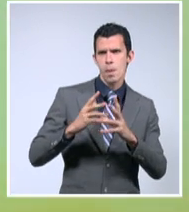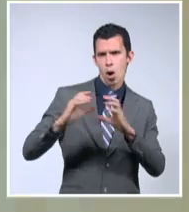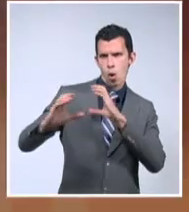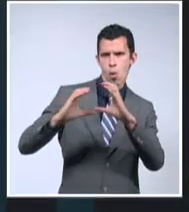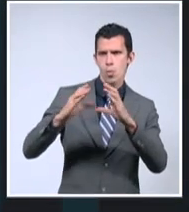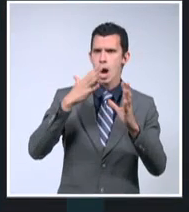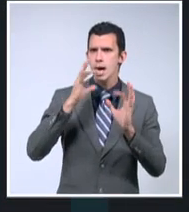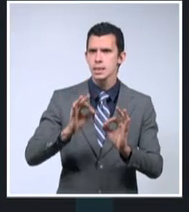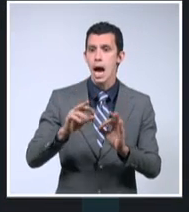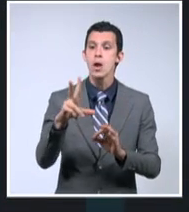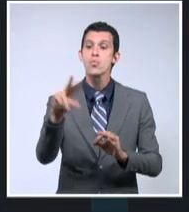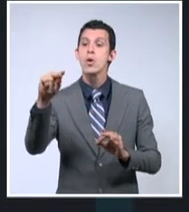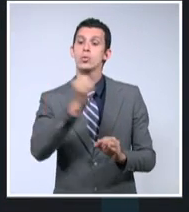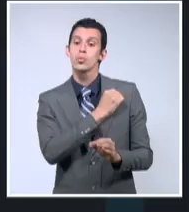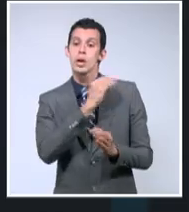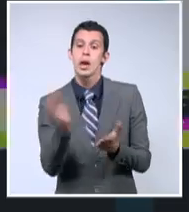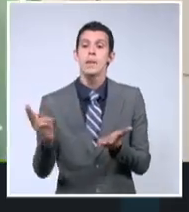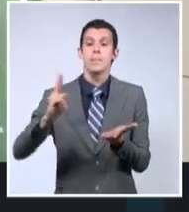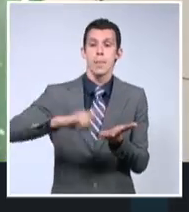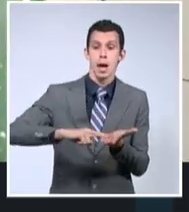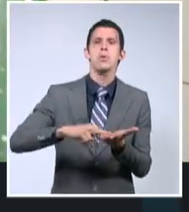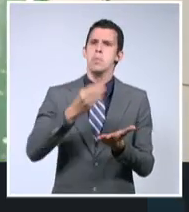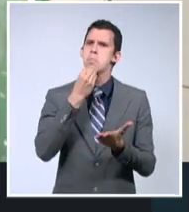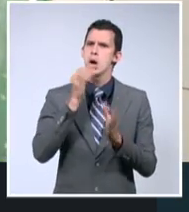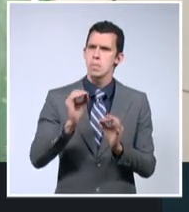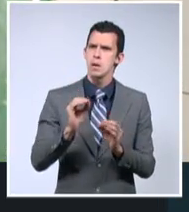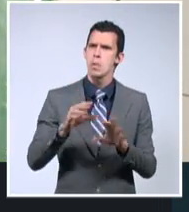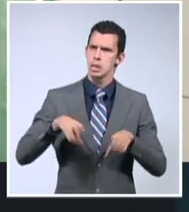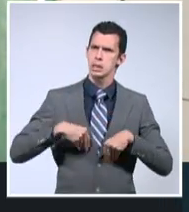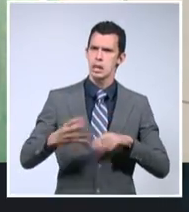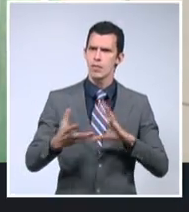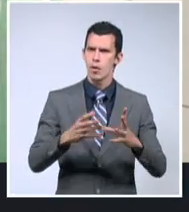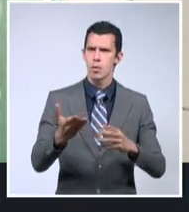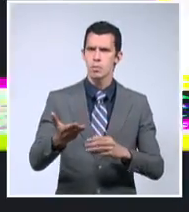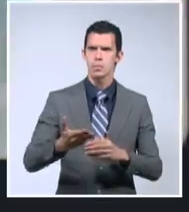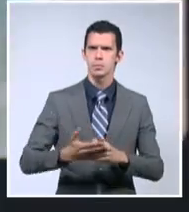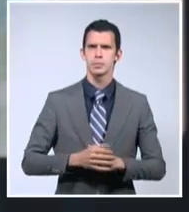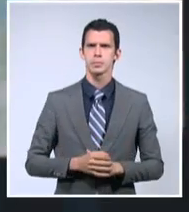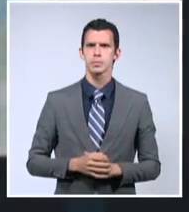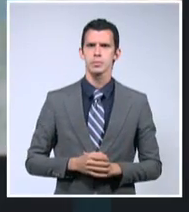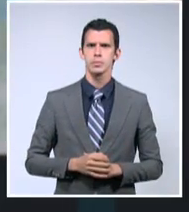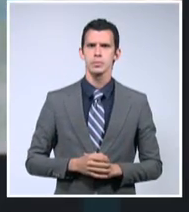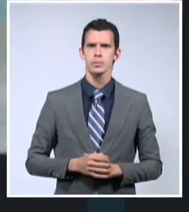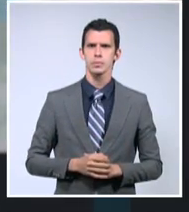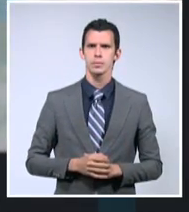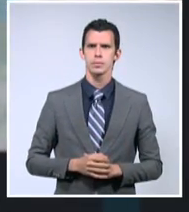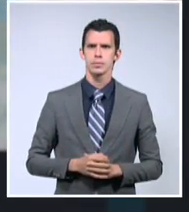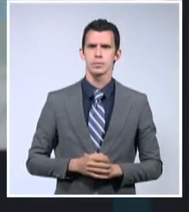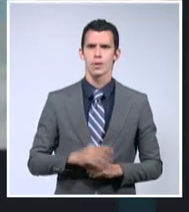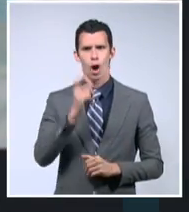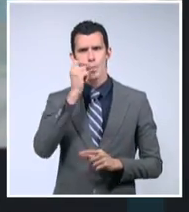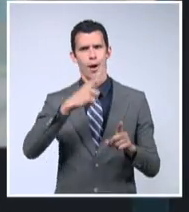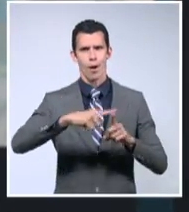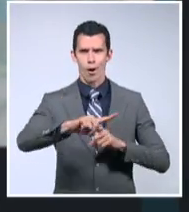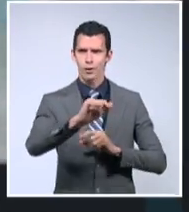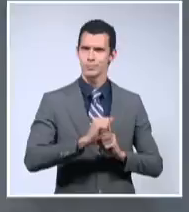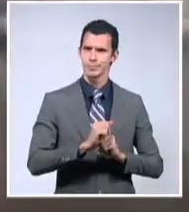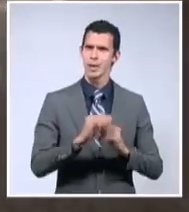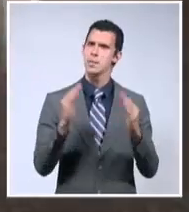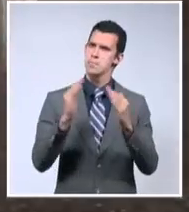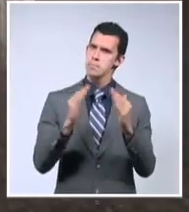integrar. Yonel Cardoso indica a Yuri Almenares González, cubano residente en los Estados Unidos, realizar